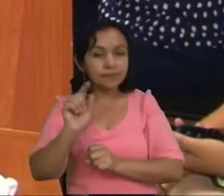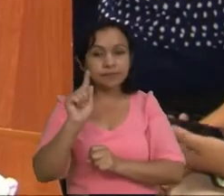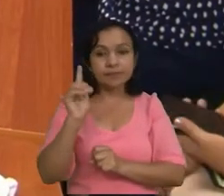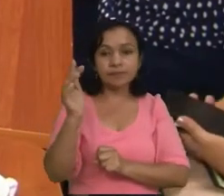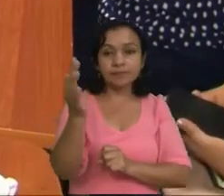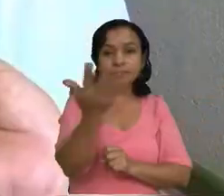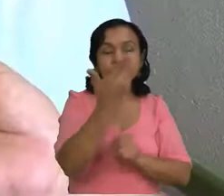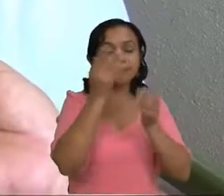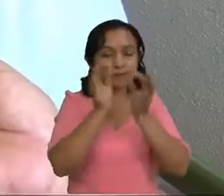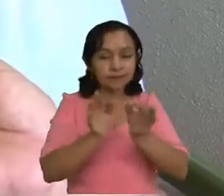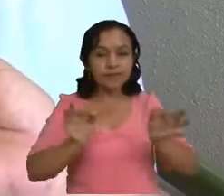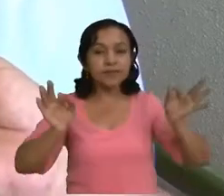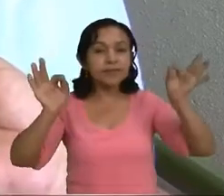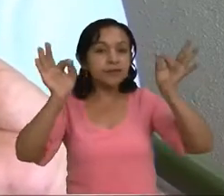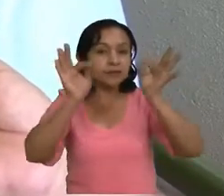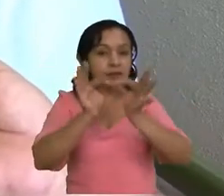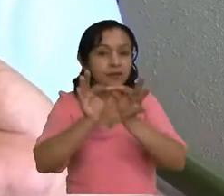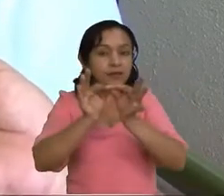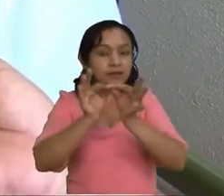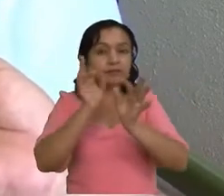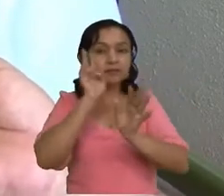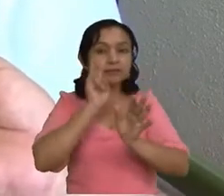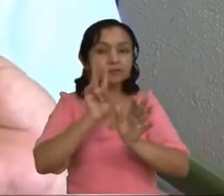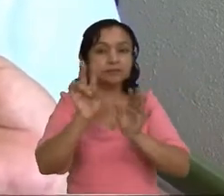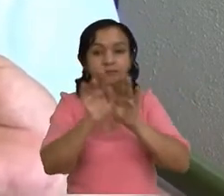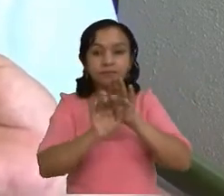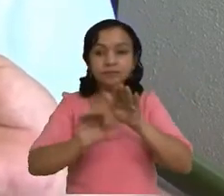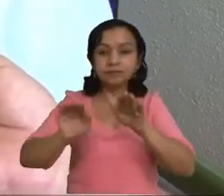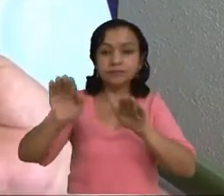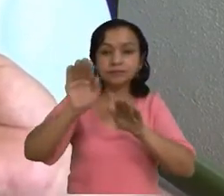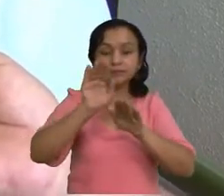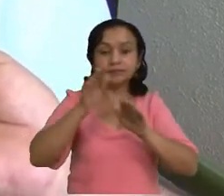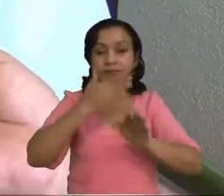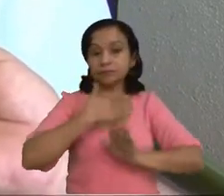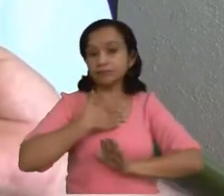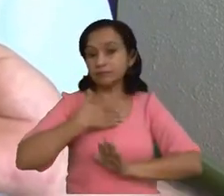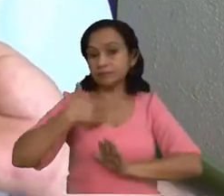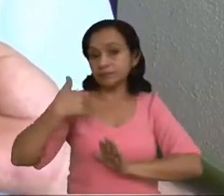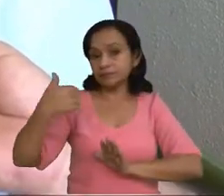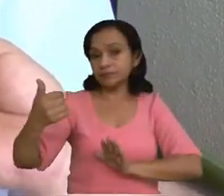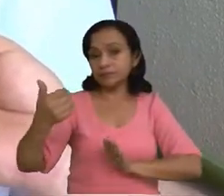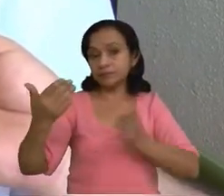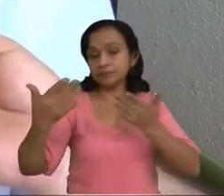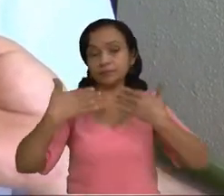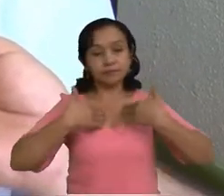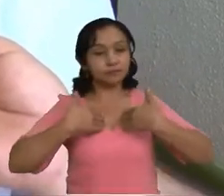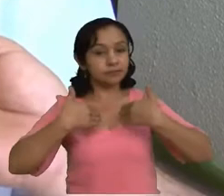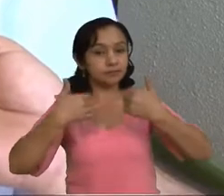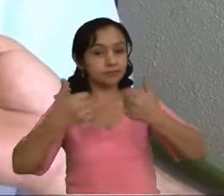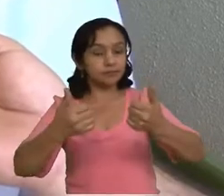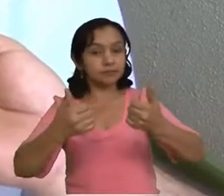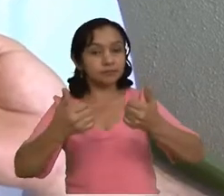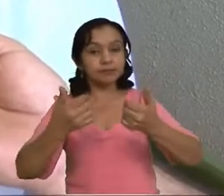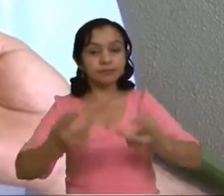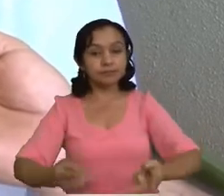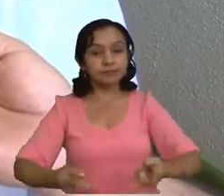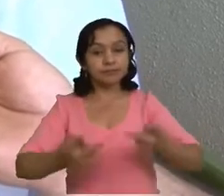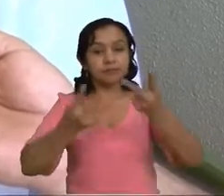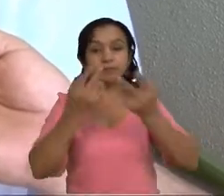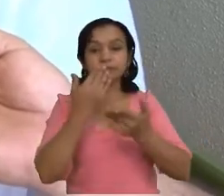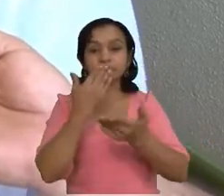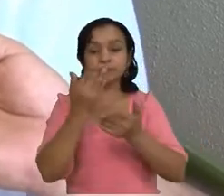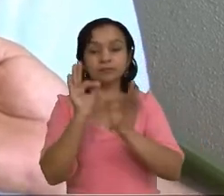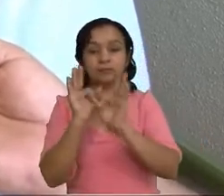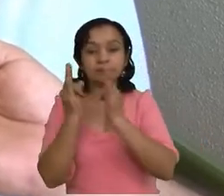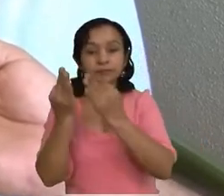es valiosísimo. Tiene que ver directamente con la mejoría de la salud y de la calidad de vida de las familias